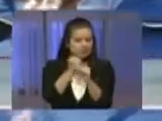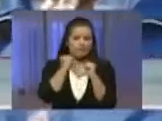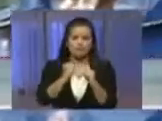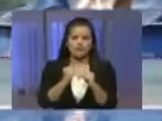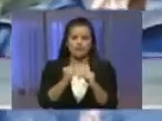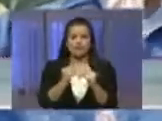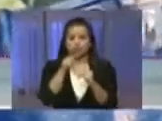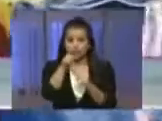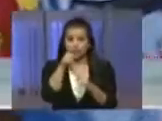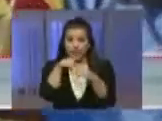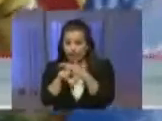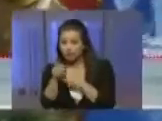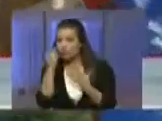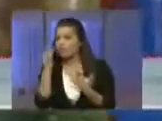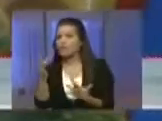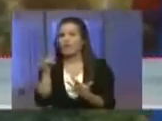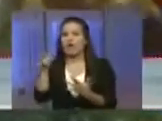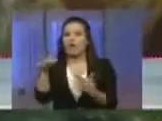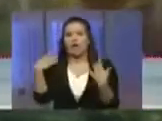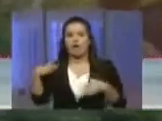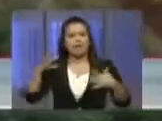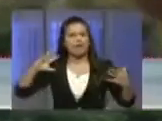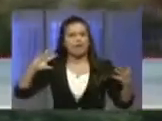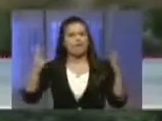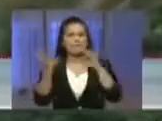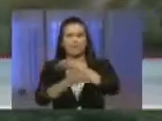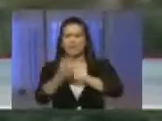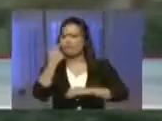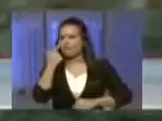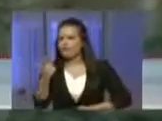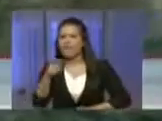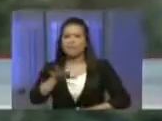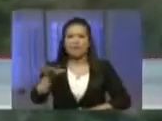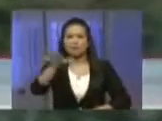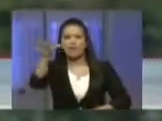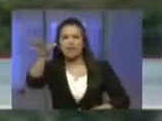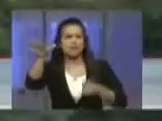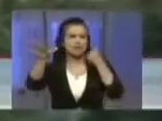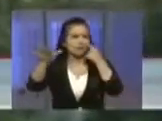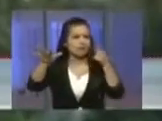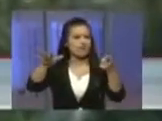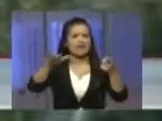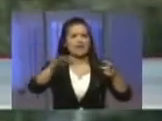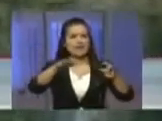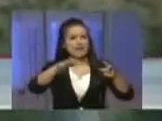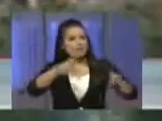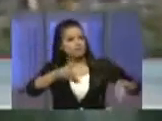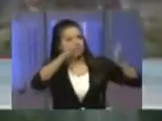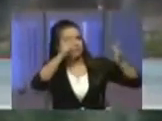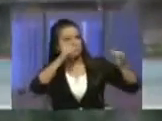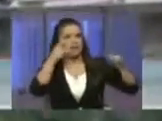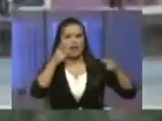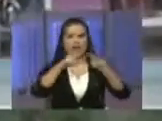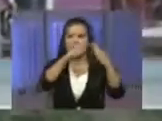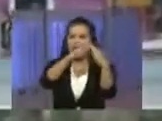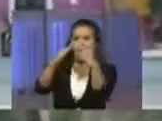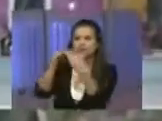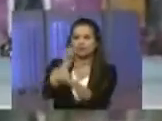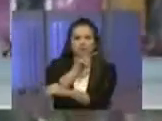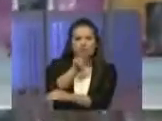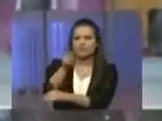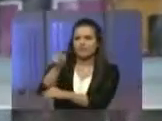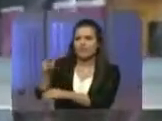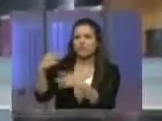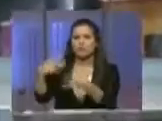ver la gran misión barrio tricolor en cada montaña en cada Cerro en cada Urbanización uno